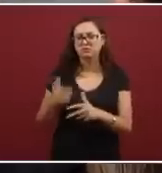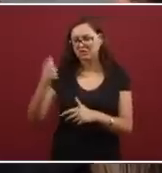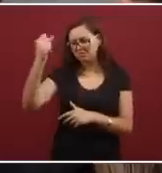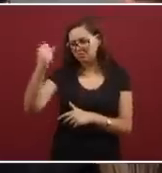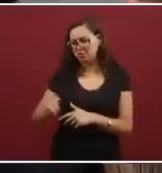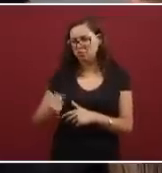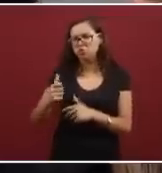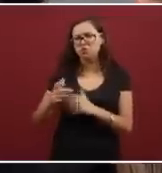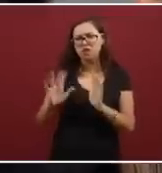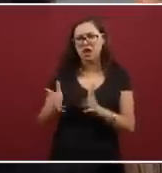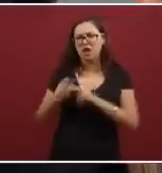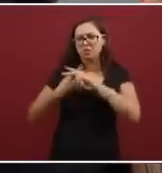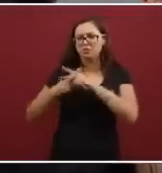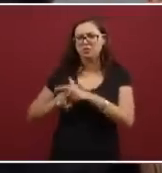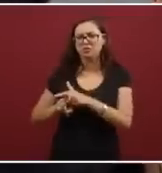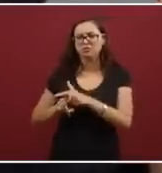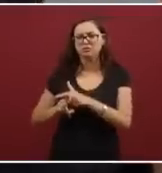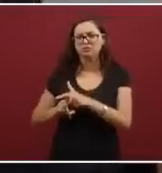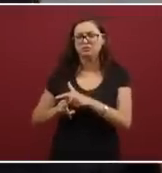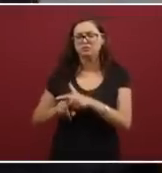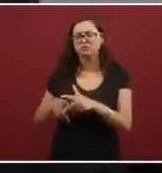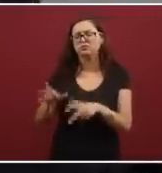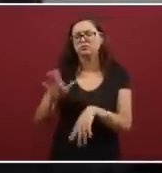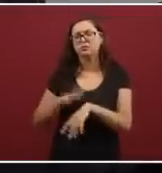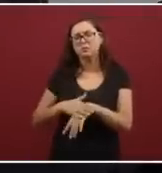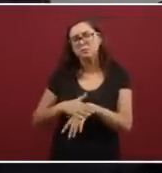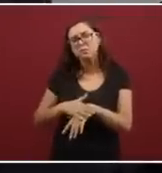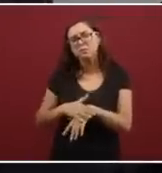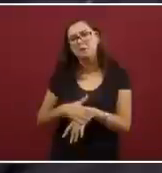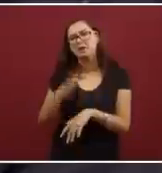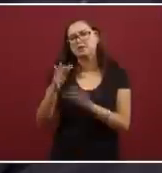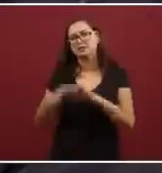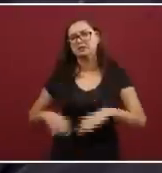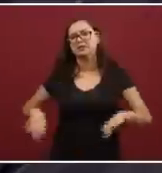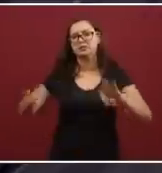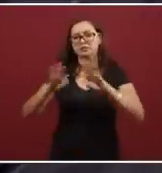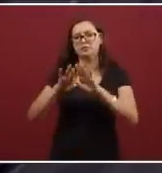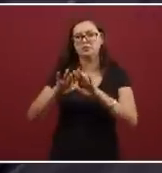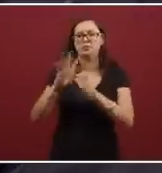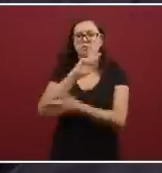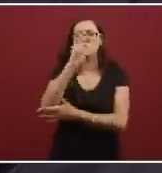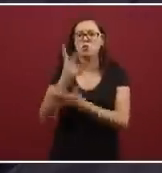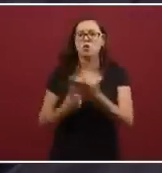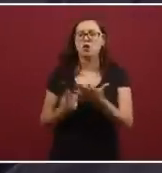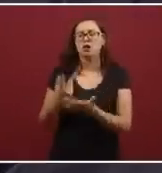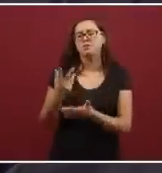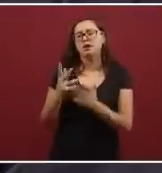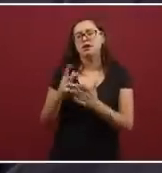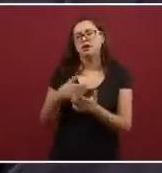sureste. Sobre todo hablamos del programa Sembrando Vida.